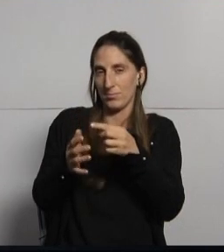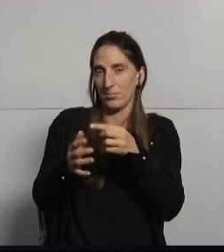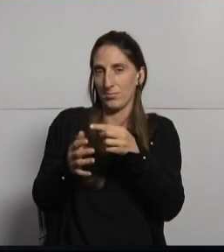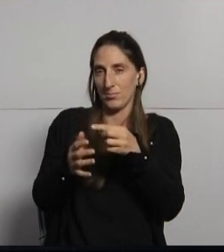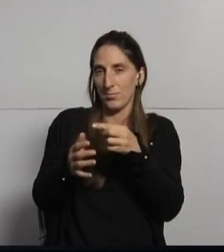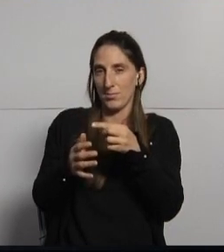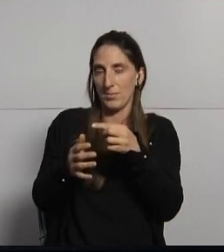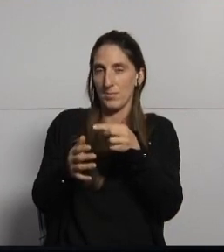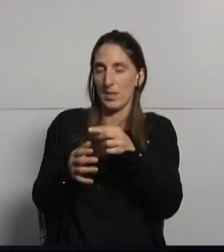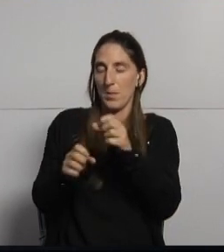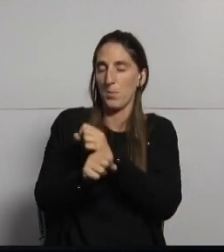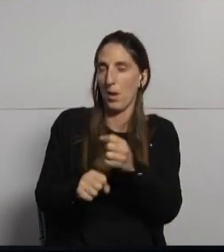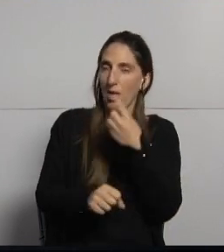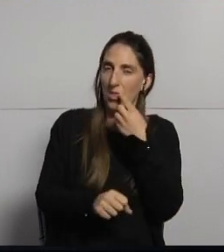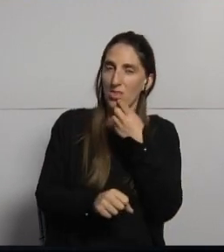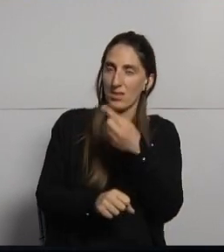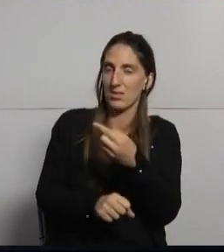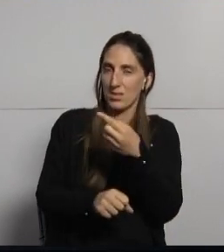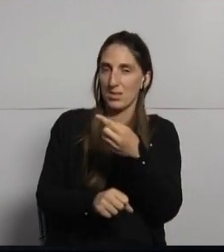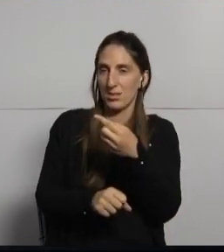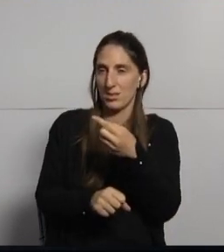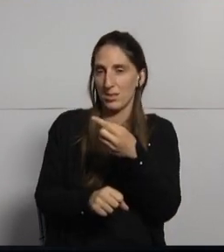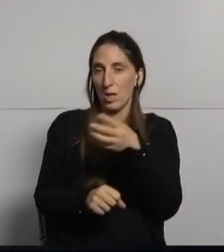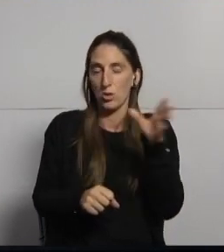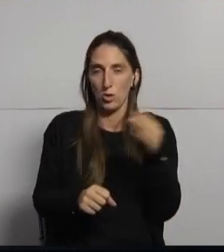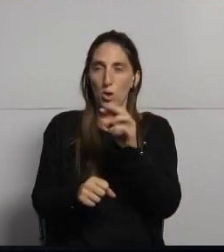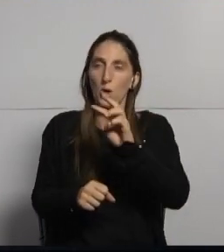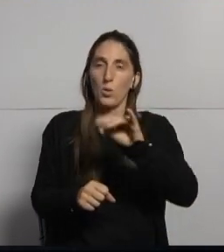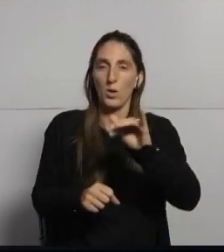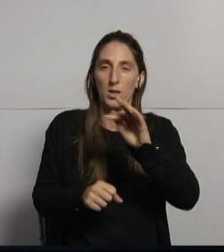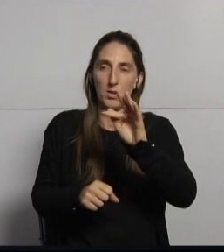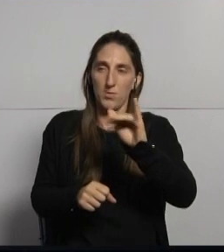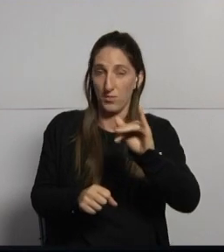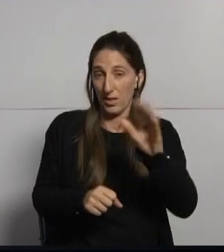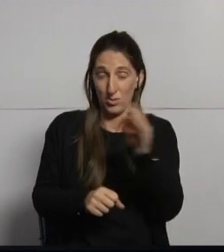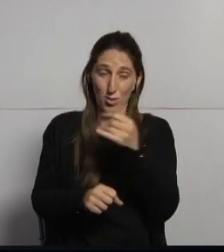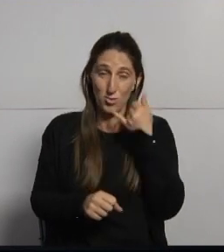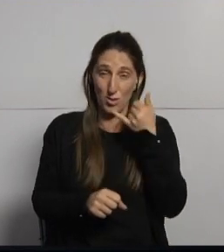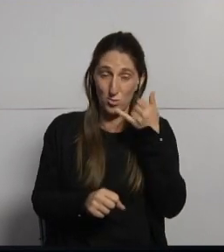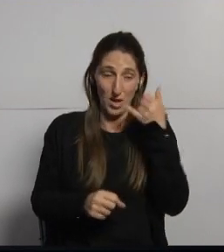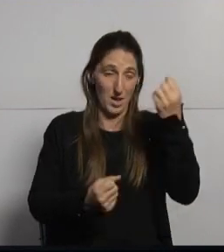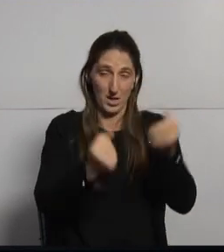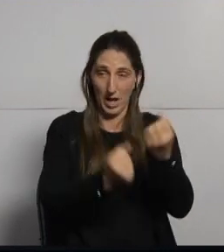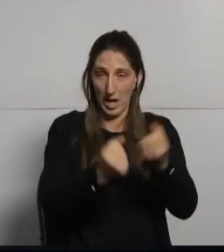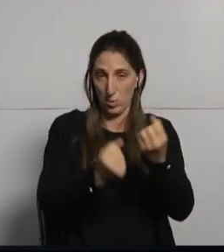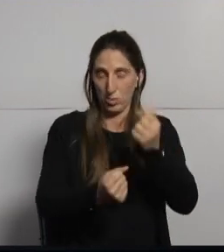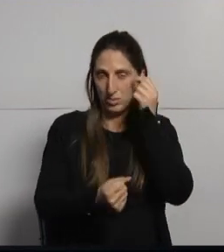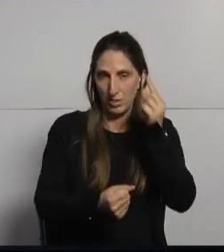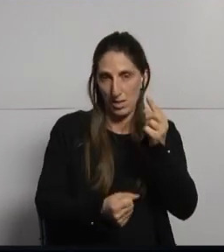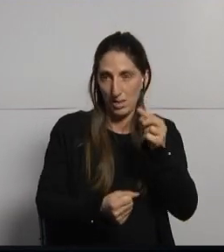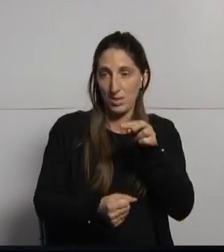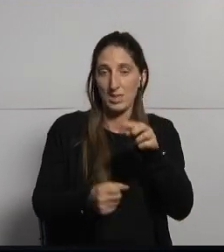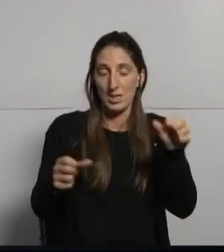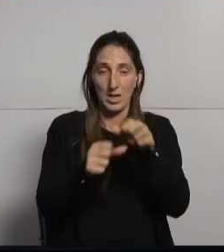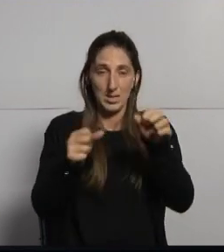Mesh-Loom Scanner, puede detectar justamente todas las señales Wi-Fi y Bluetooth de los dispositivos, de los vehículos y autos inteligentes, y